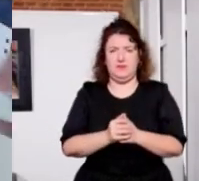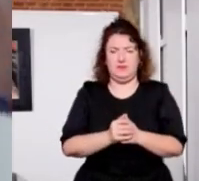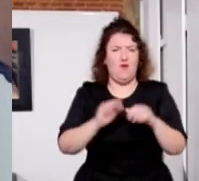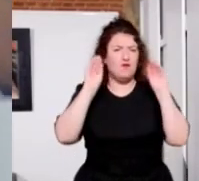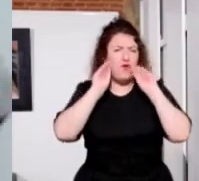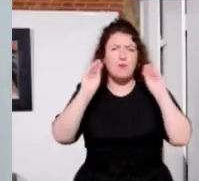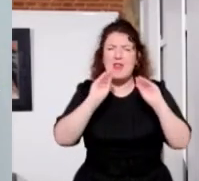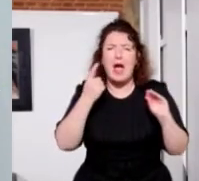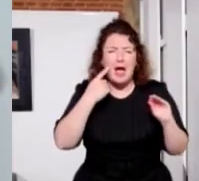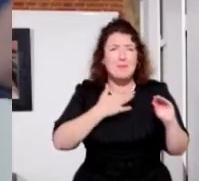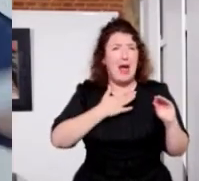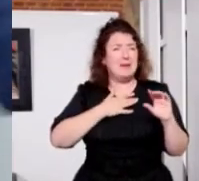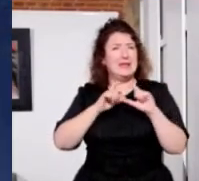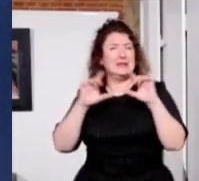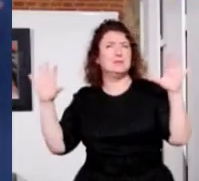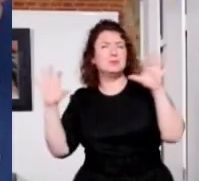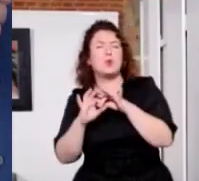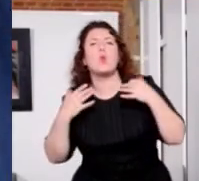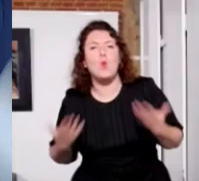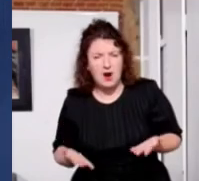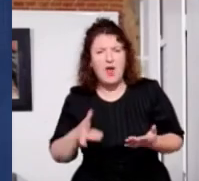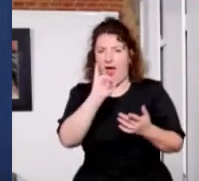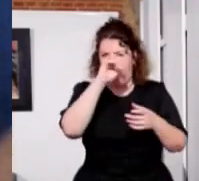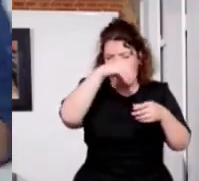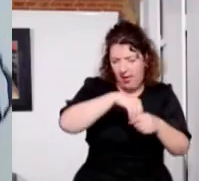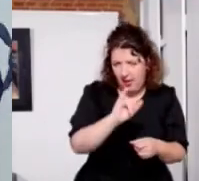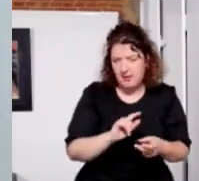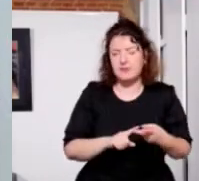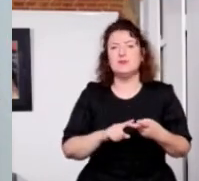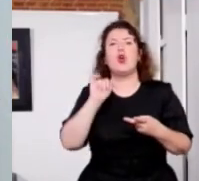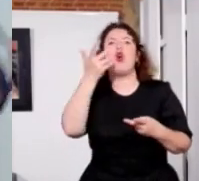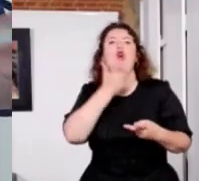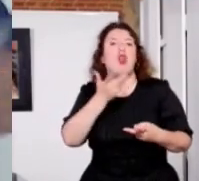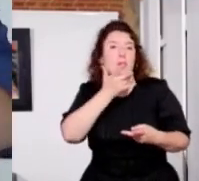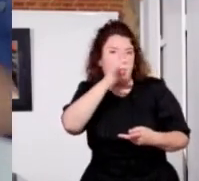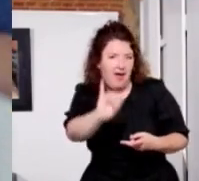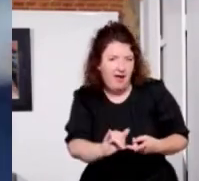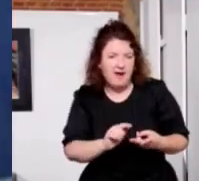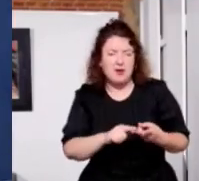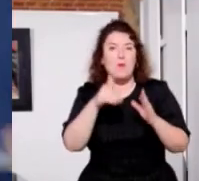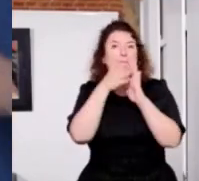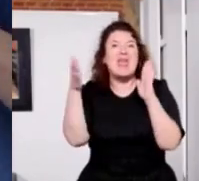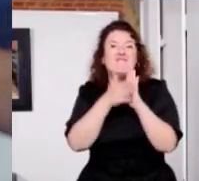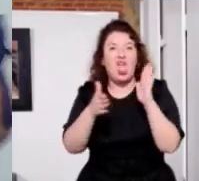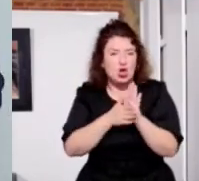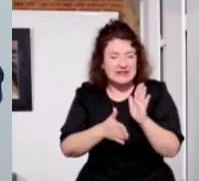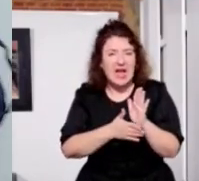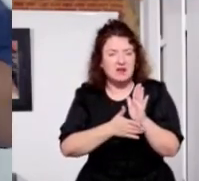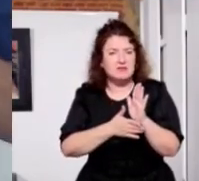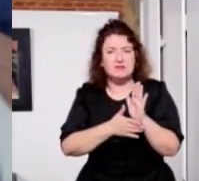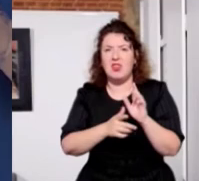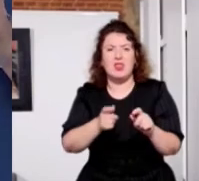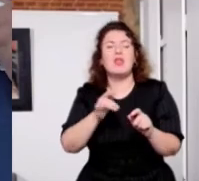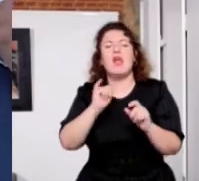mejor curso para mi entidad? Pues esto lo va a tener. ¿Y qué más va a tener? Va a tener conocimiento. Va a tener una biblioteca que nutra, que